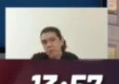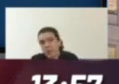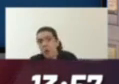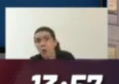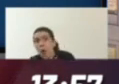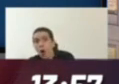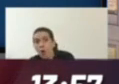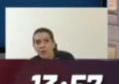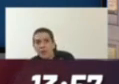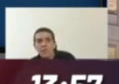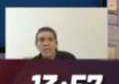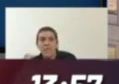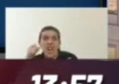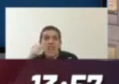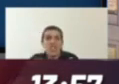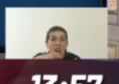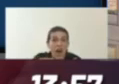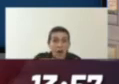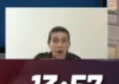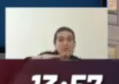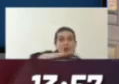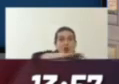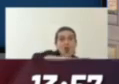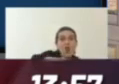toda la provincia, el resto de la provincia de Buenos Aires, Río Negro.